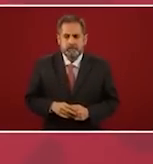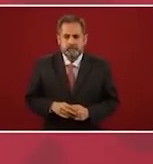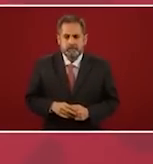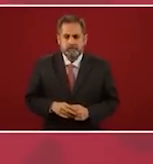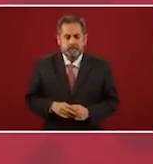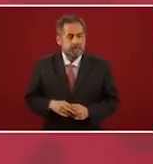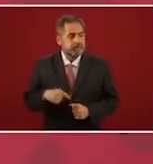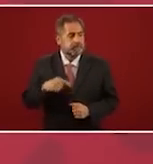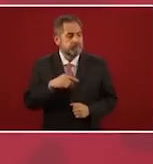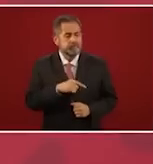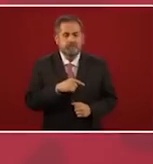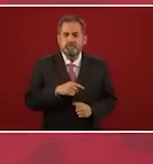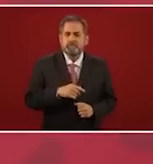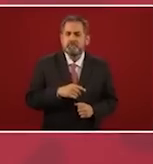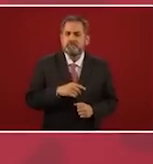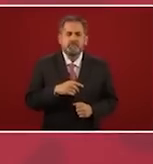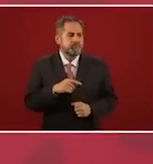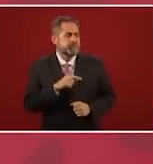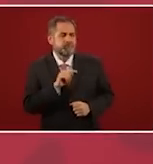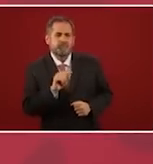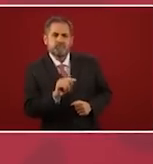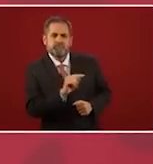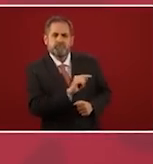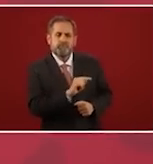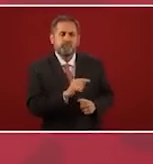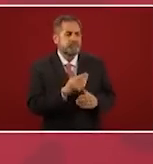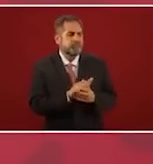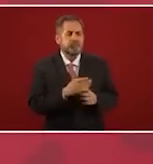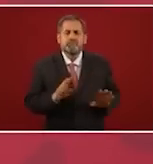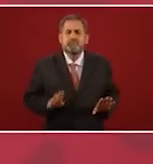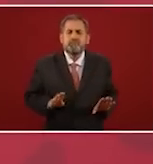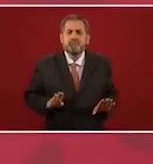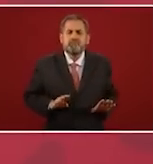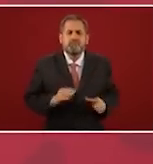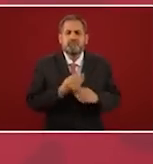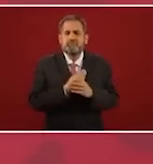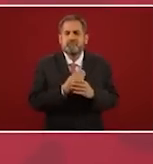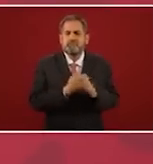el modo de operar